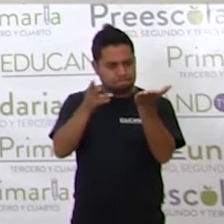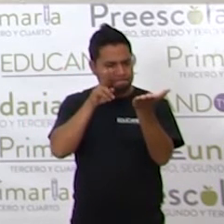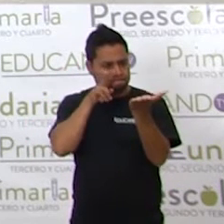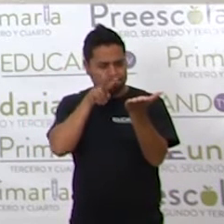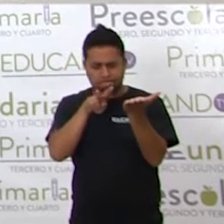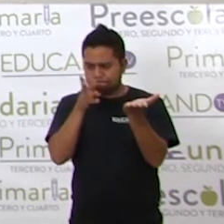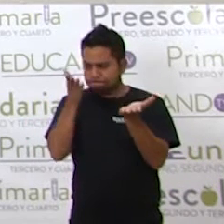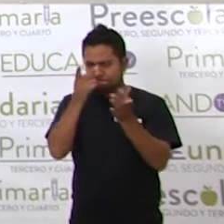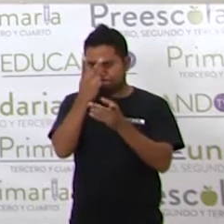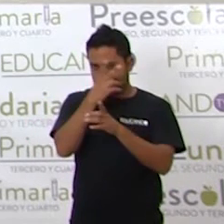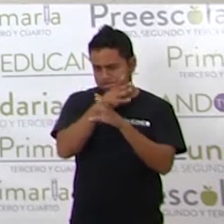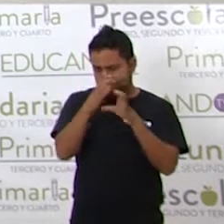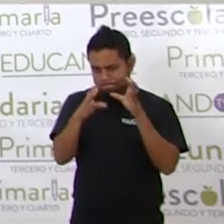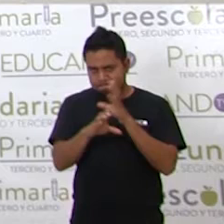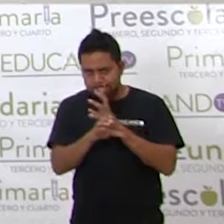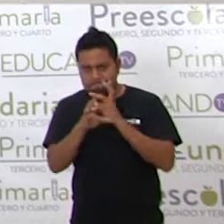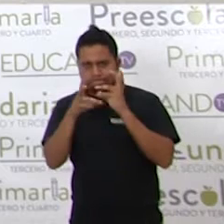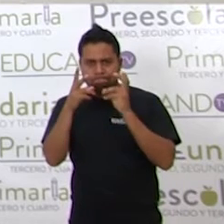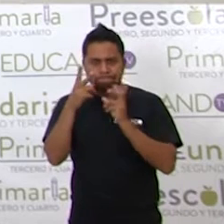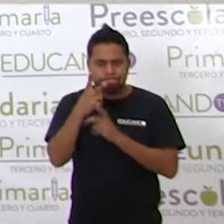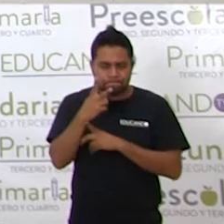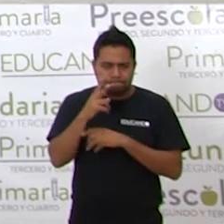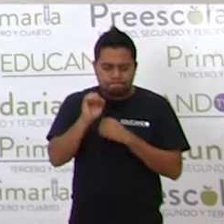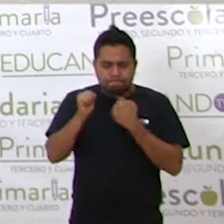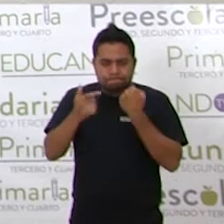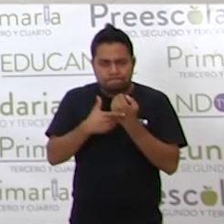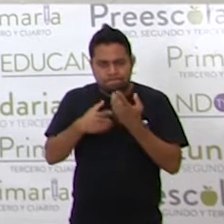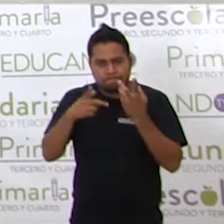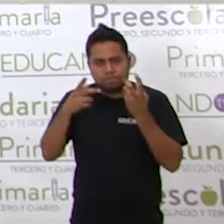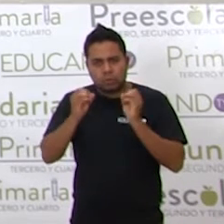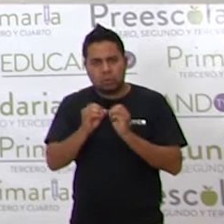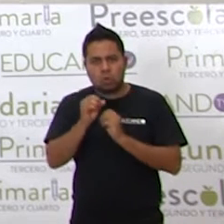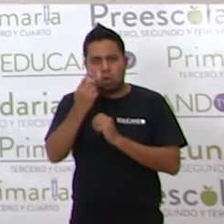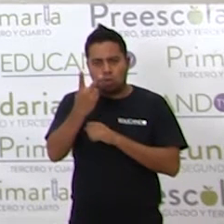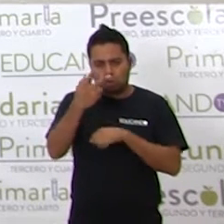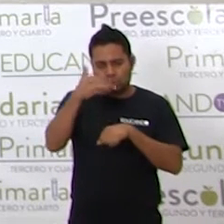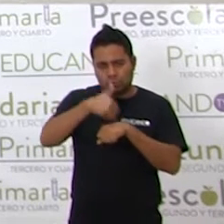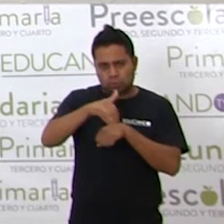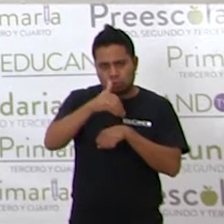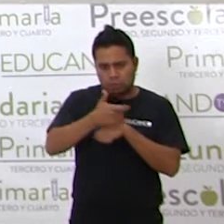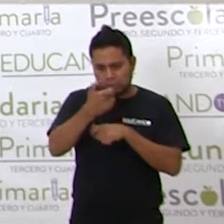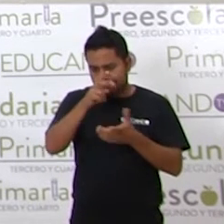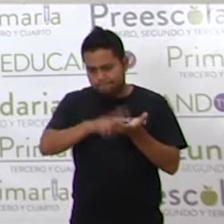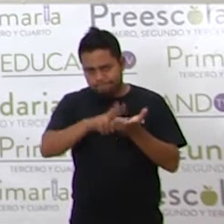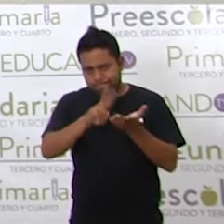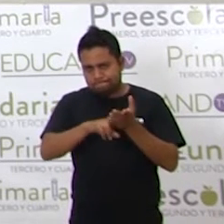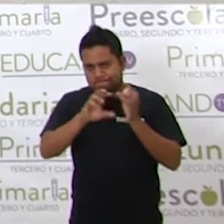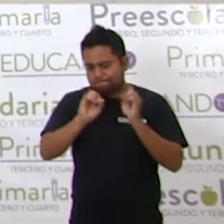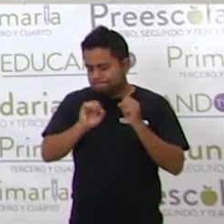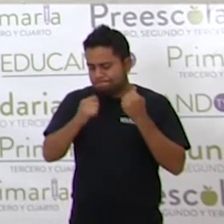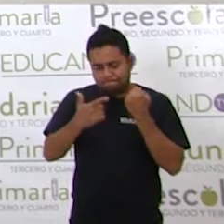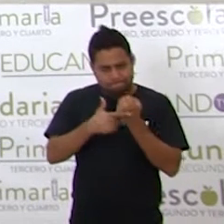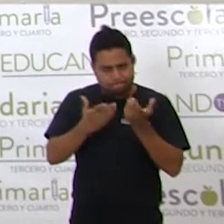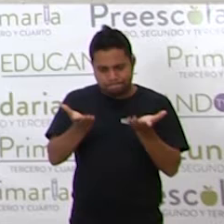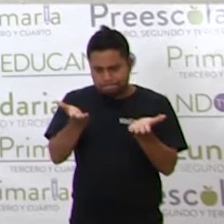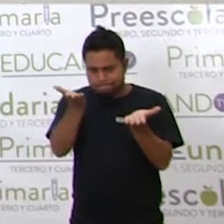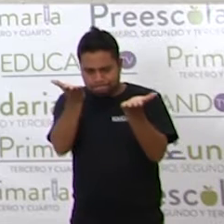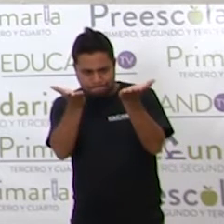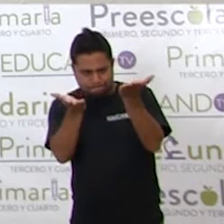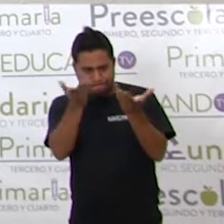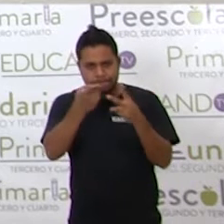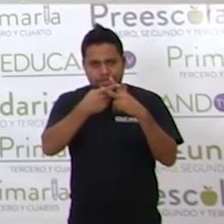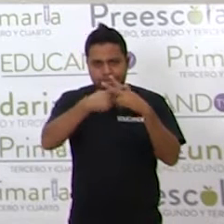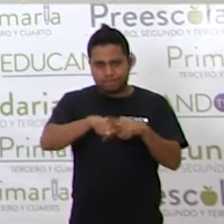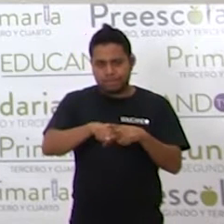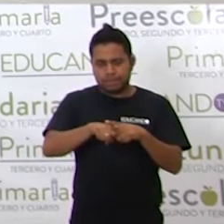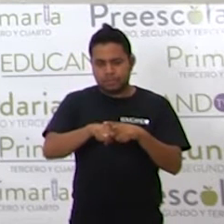este caso, dos cantidades o más. Nosotros iniciaremos con dos cantidades para ver en qué